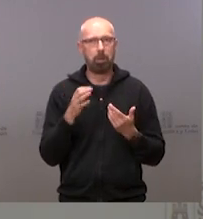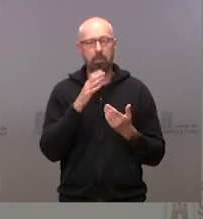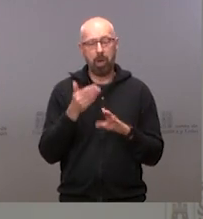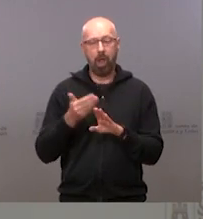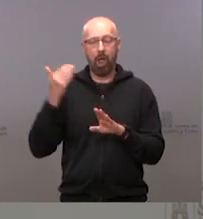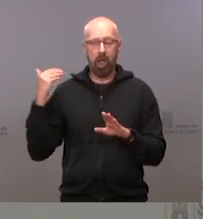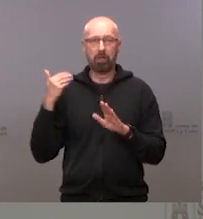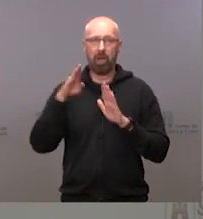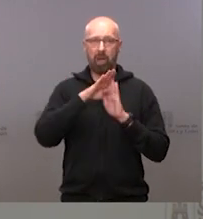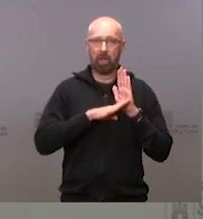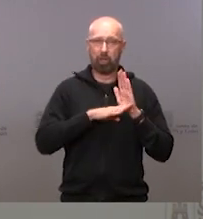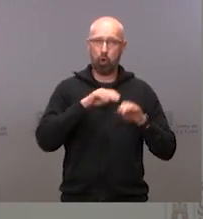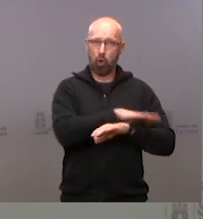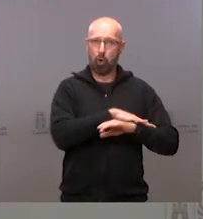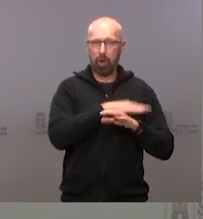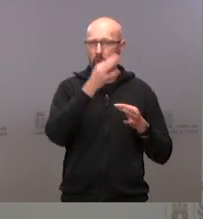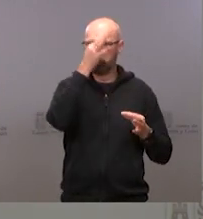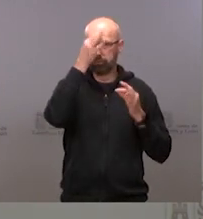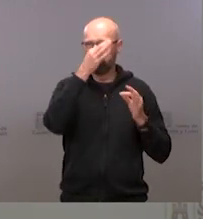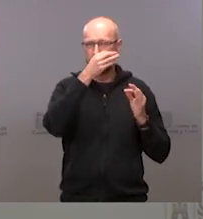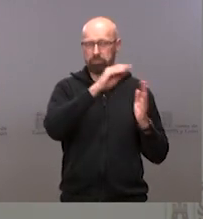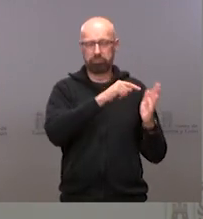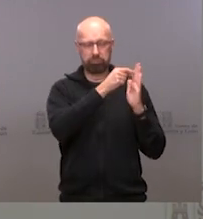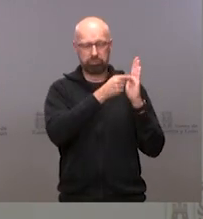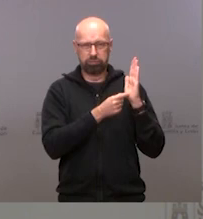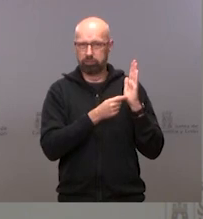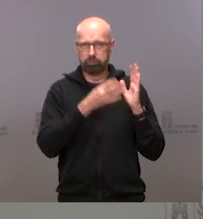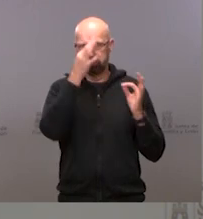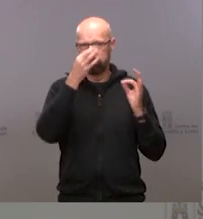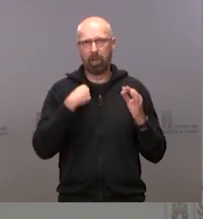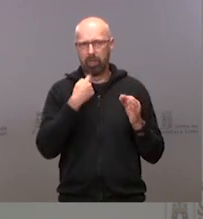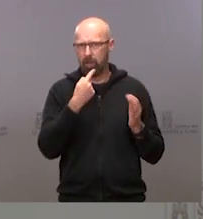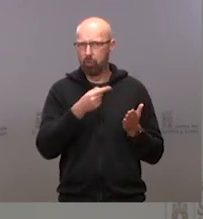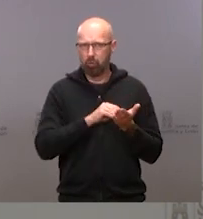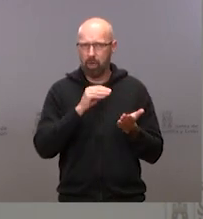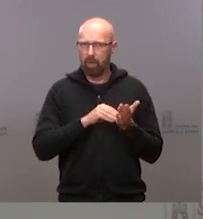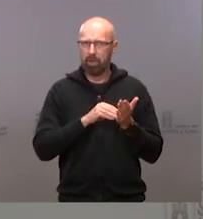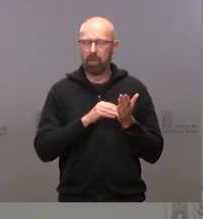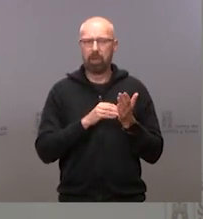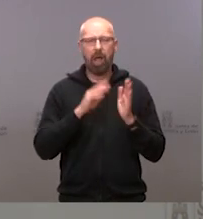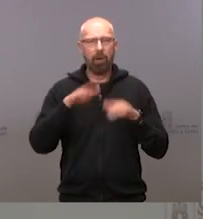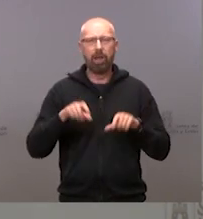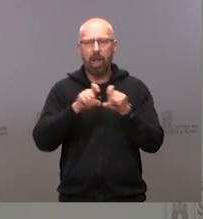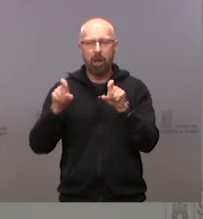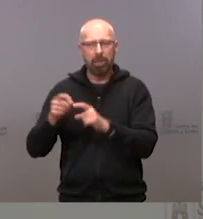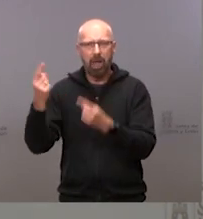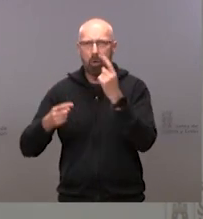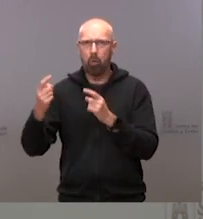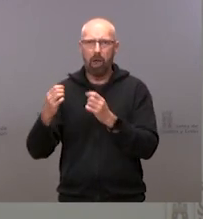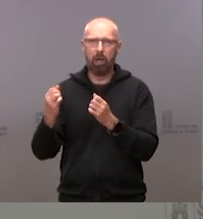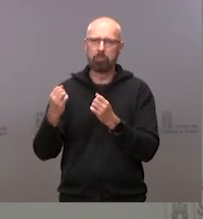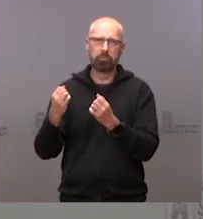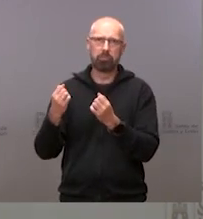puso el gobierno de españa' muy estrictos lo hemos dicho en muchas ocasiones han quedado fuera muchas empresas pymes